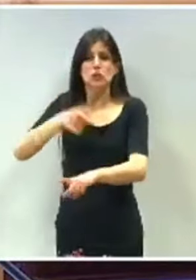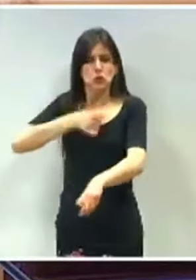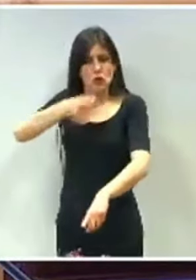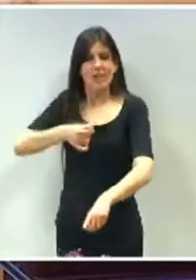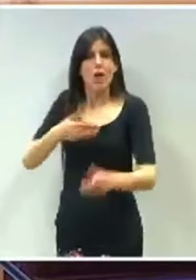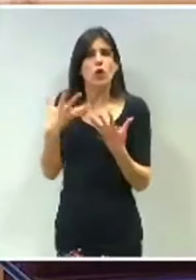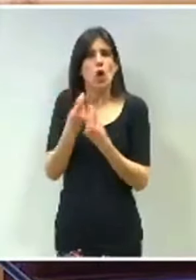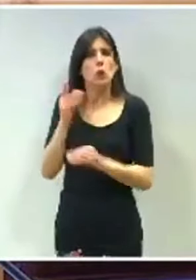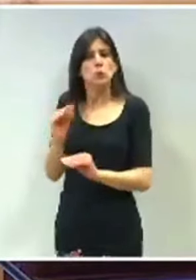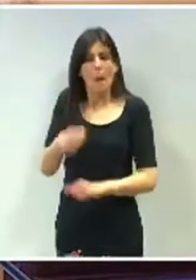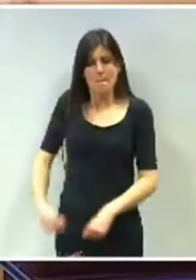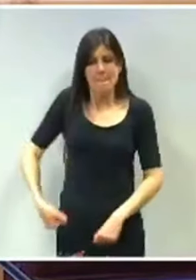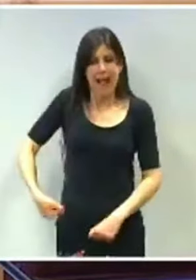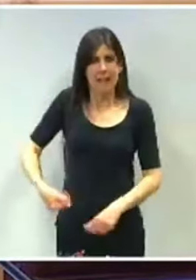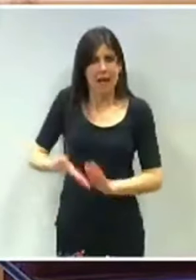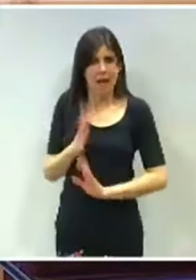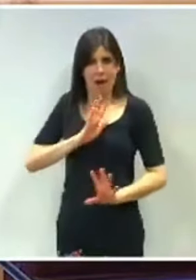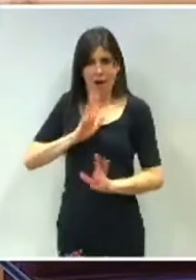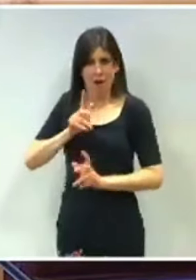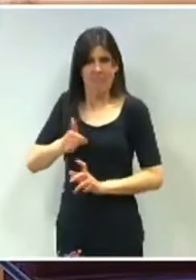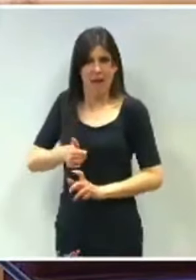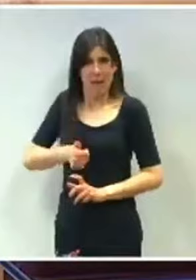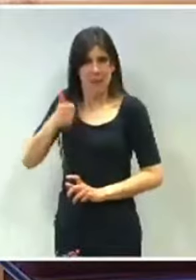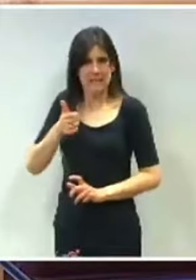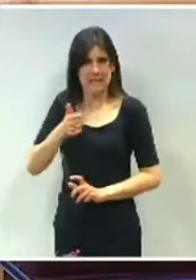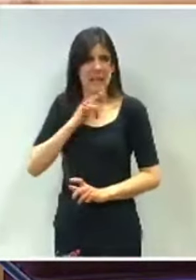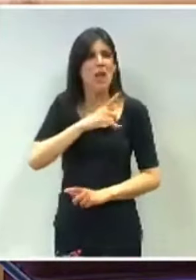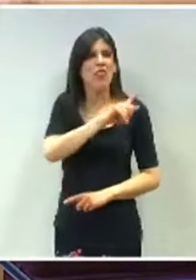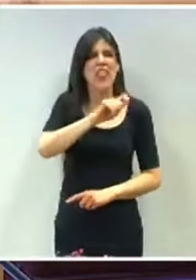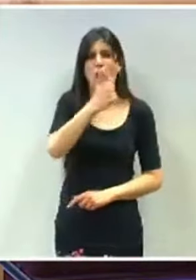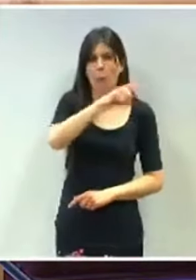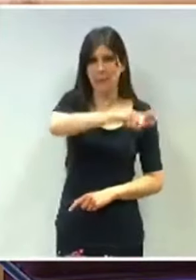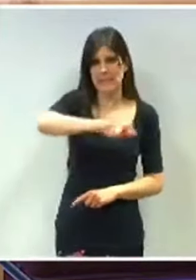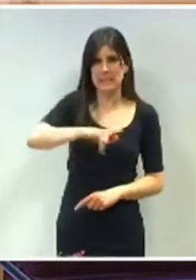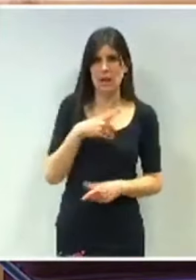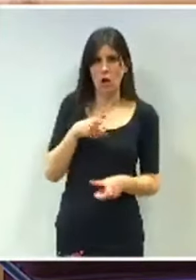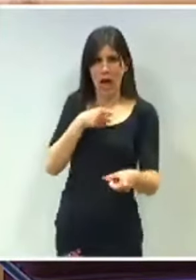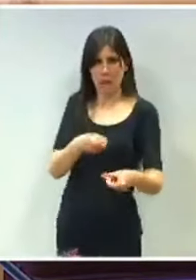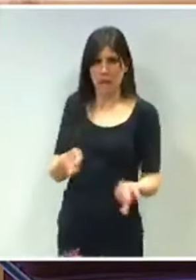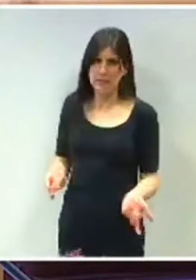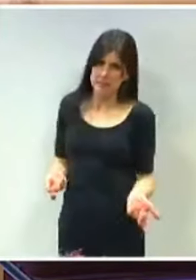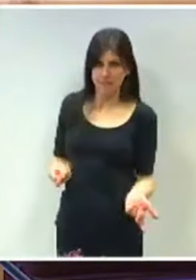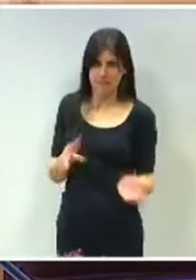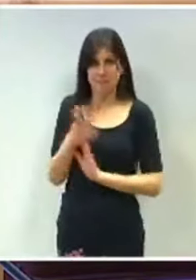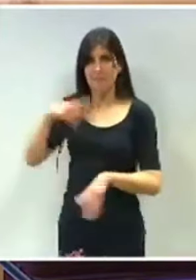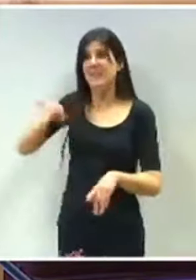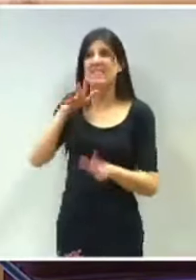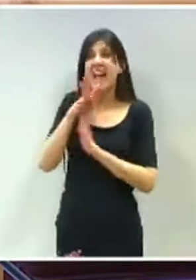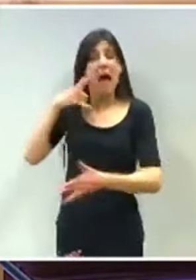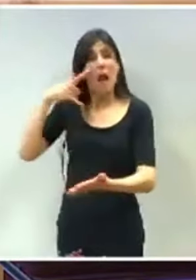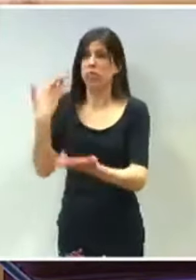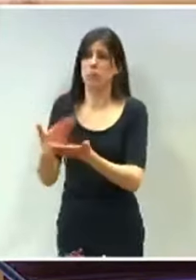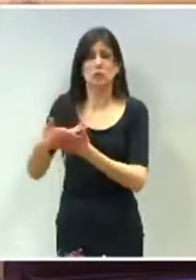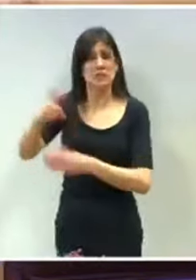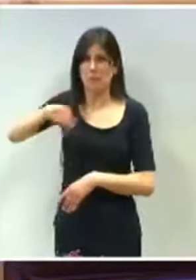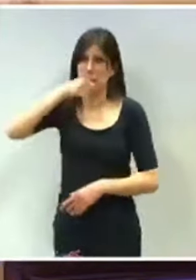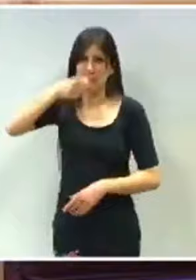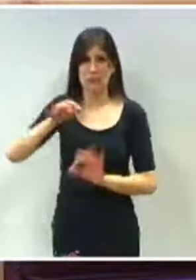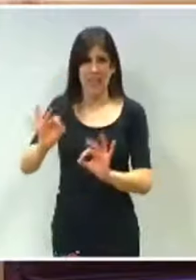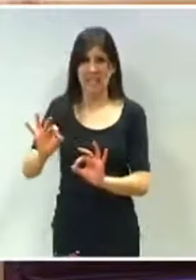es capaz de robar más que 100 hombres armados Y en este caso y en otros en el psoe está más que demostrado much R V